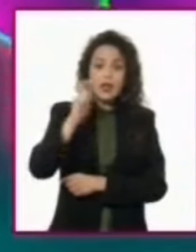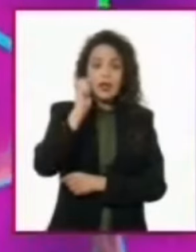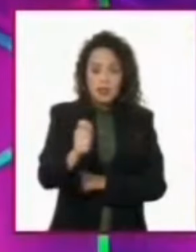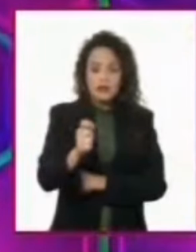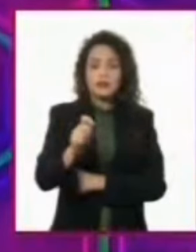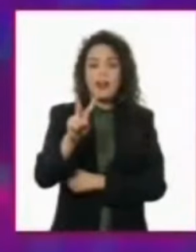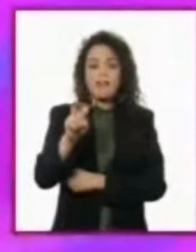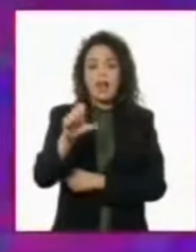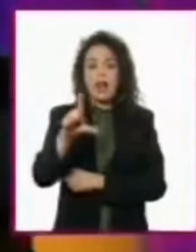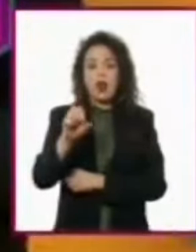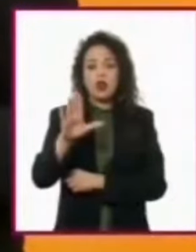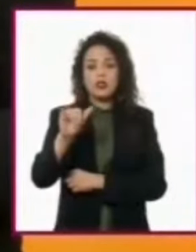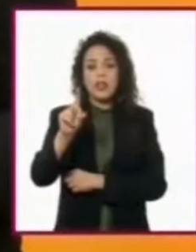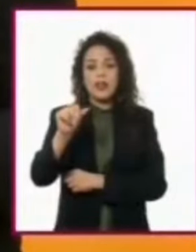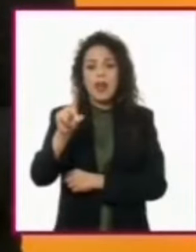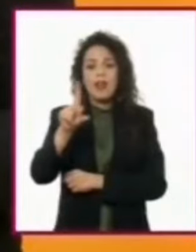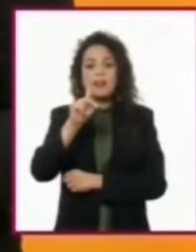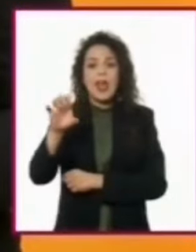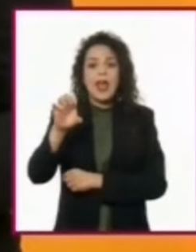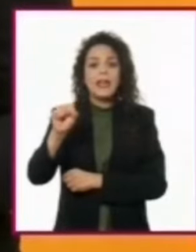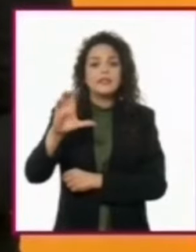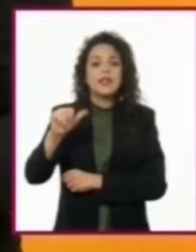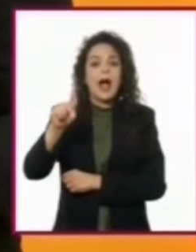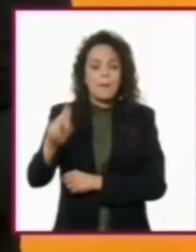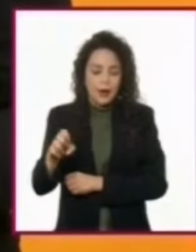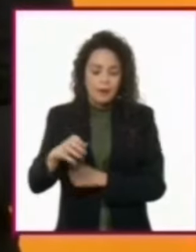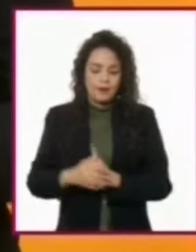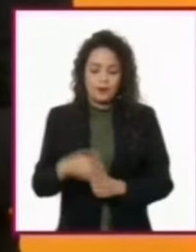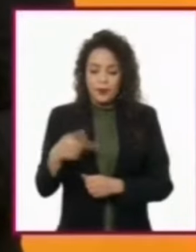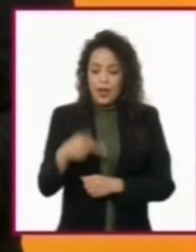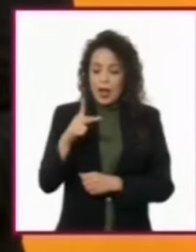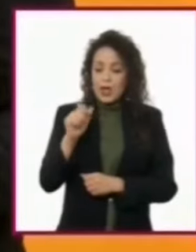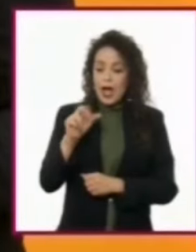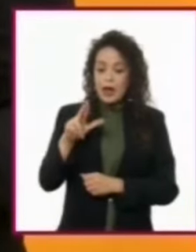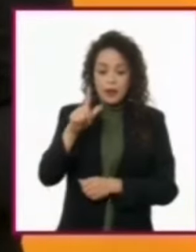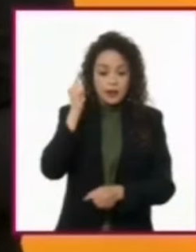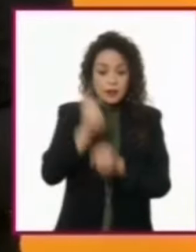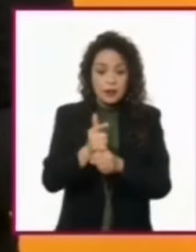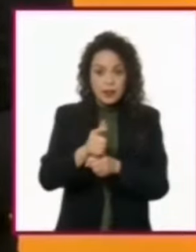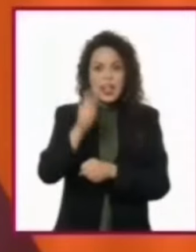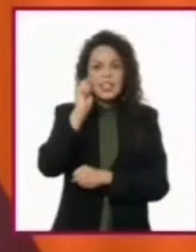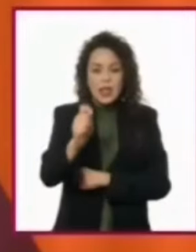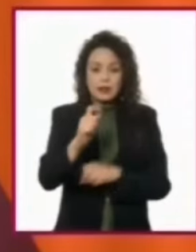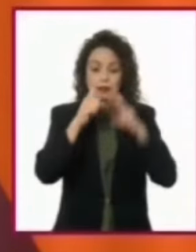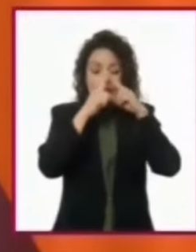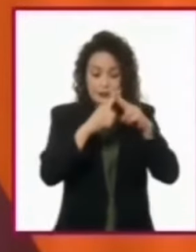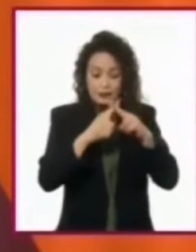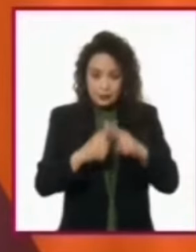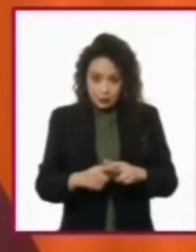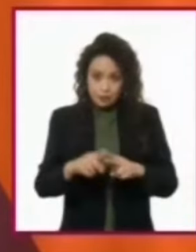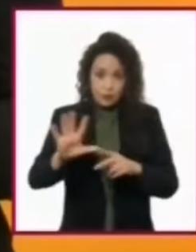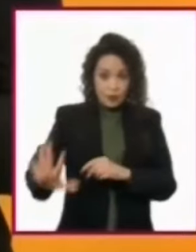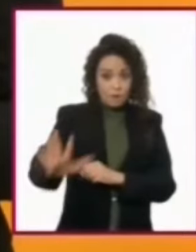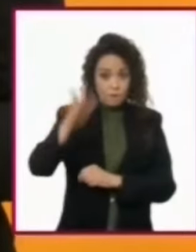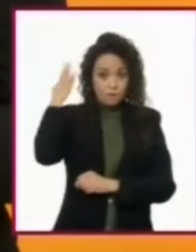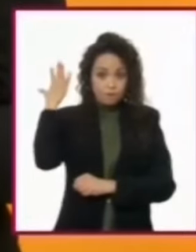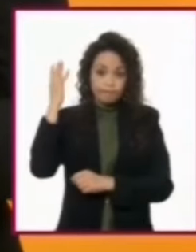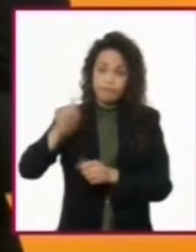de escape. Lo que Karl Schwarzschild descubrió es que matemáticamente la velocidad de